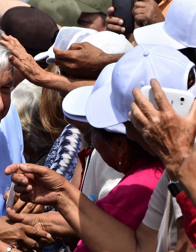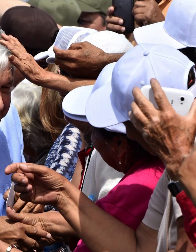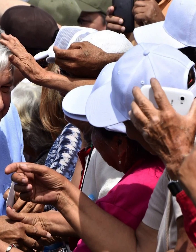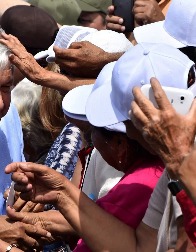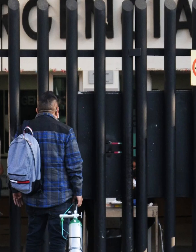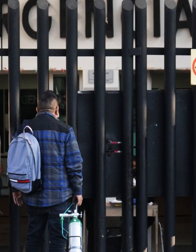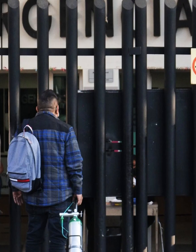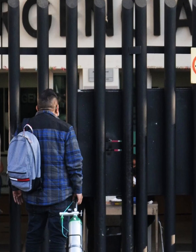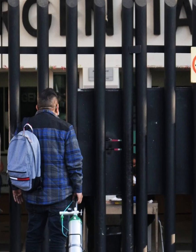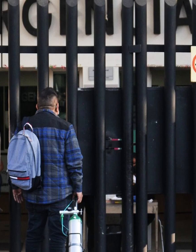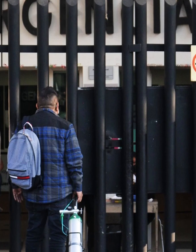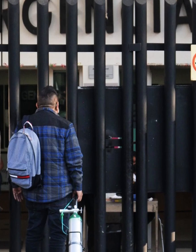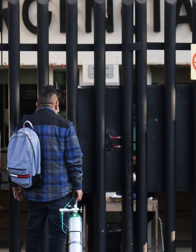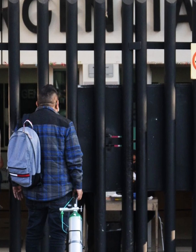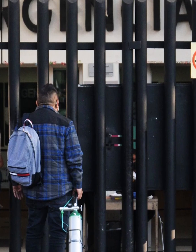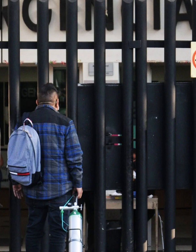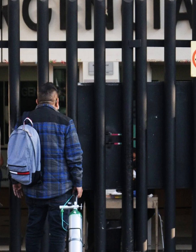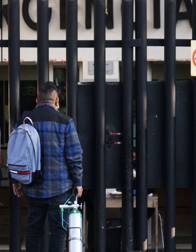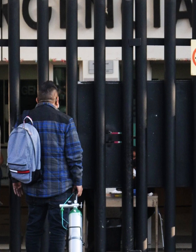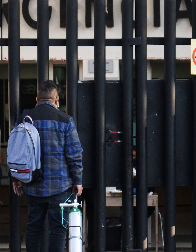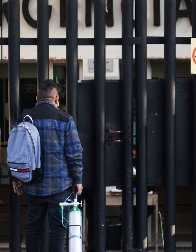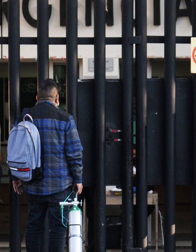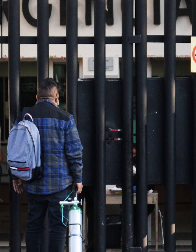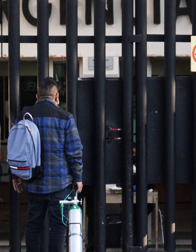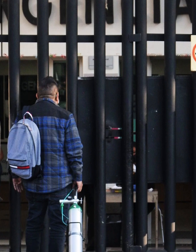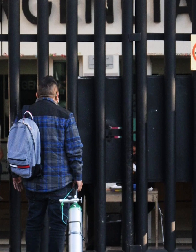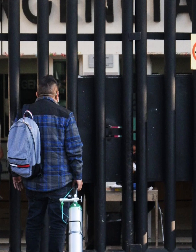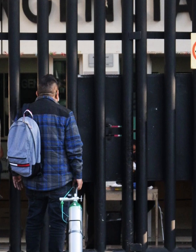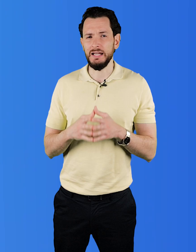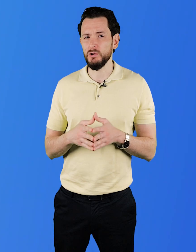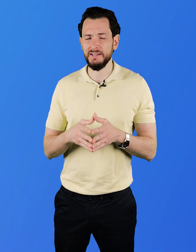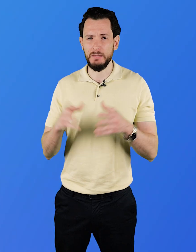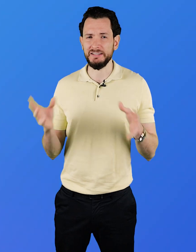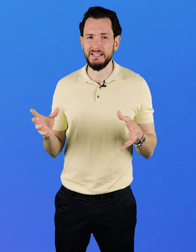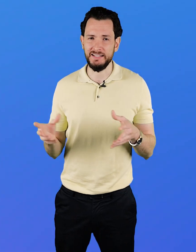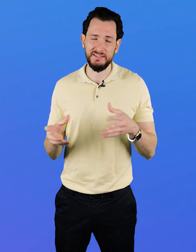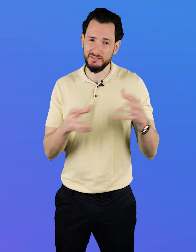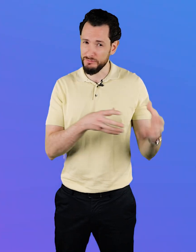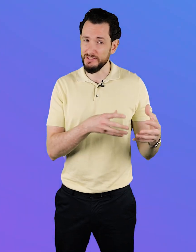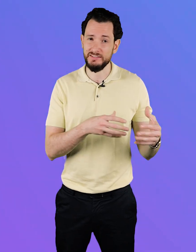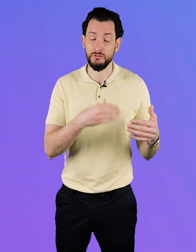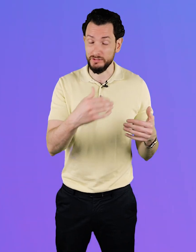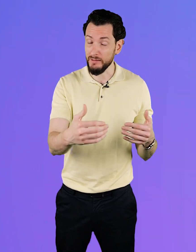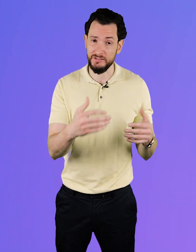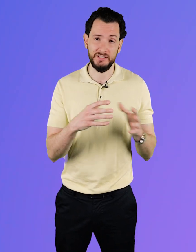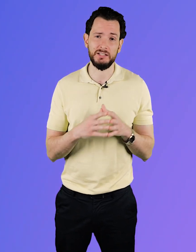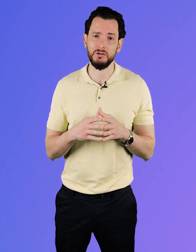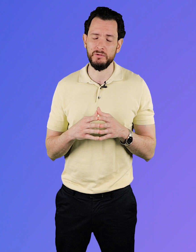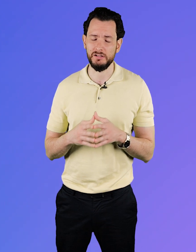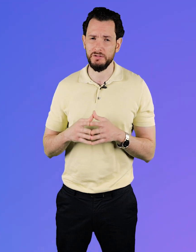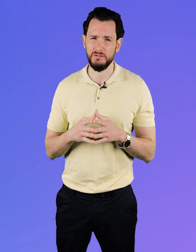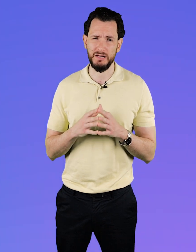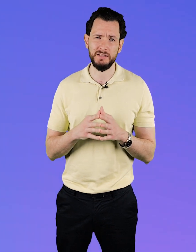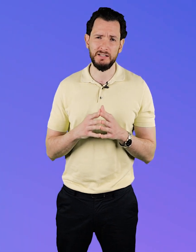si su salud pública ha mejorado o su acceso a medicamentos ha mejorado, pues seguramente te dirán que no. En lugar de capitalizar estas deficiencias notables que ha